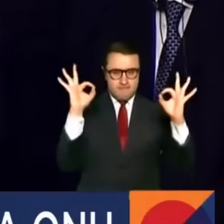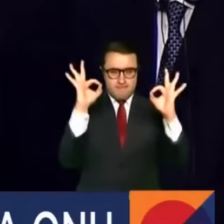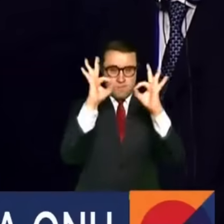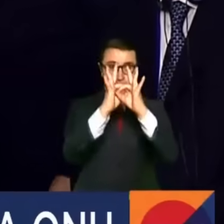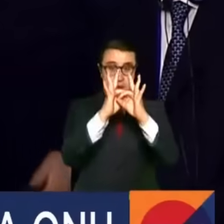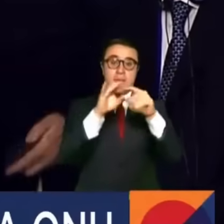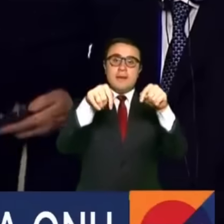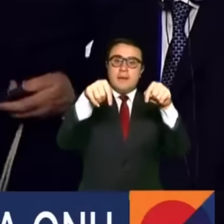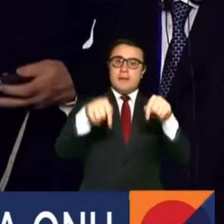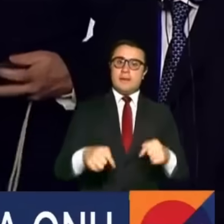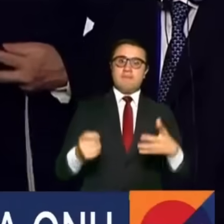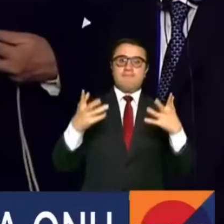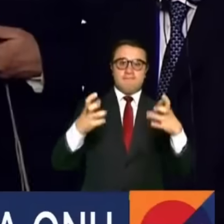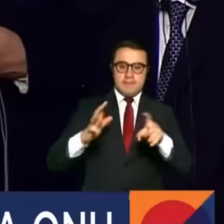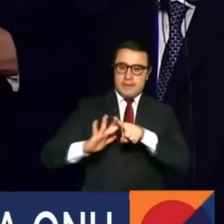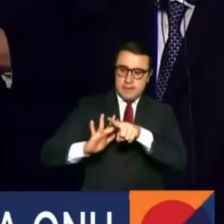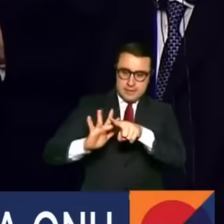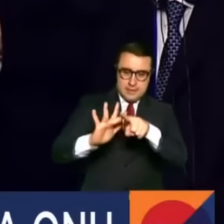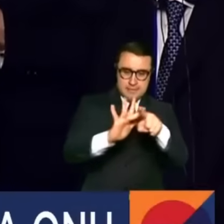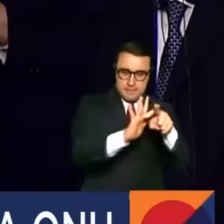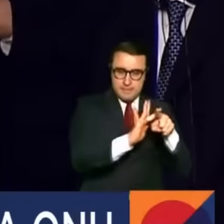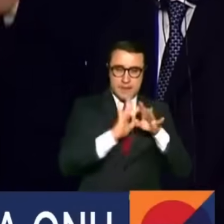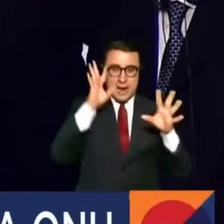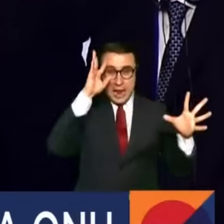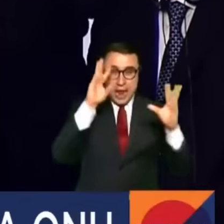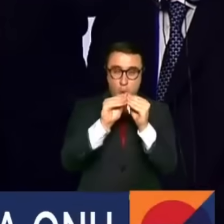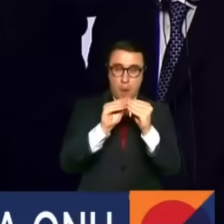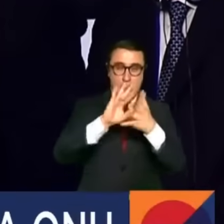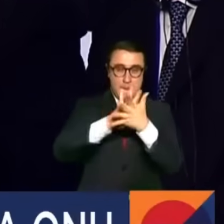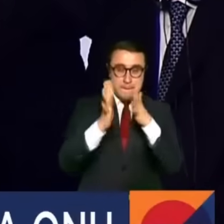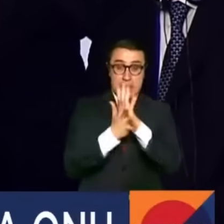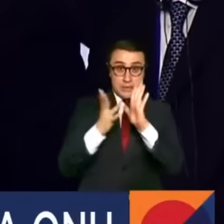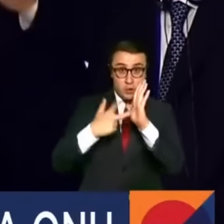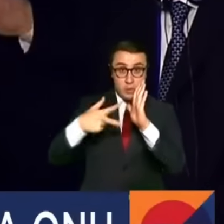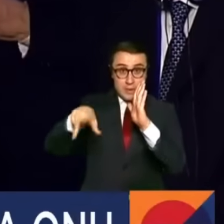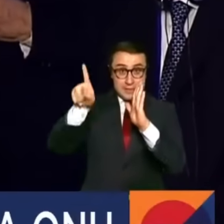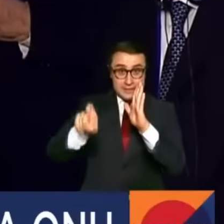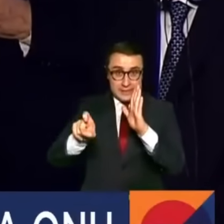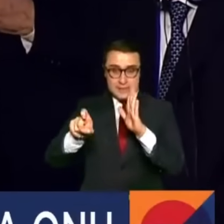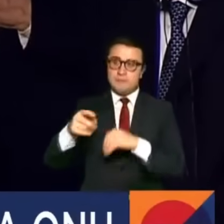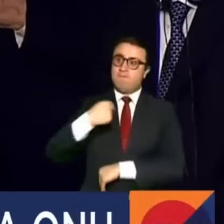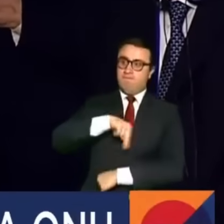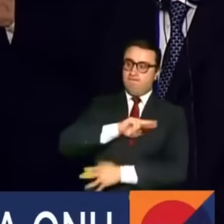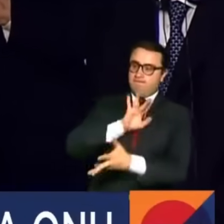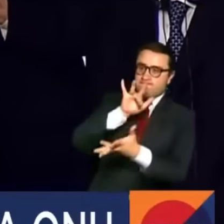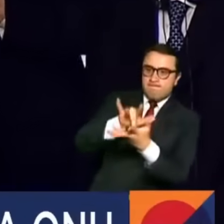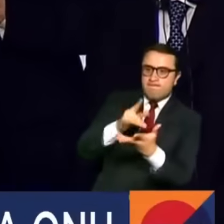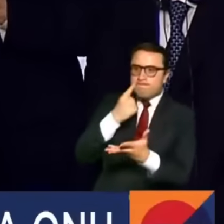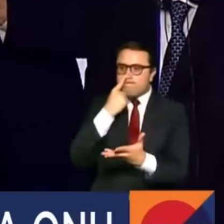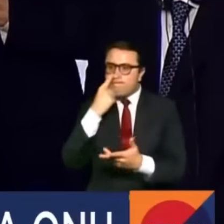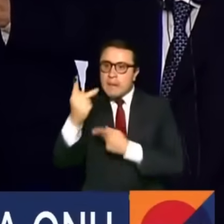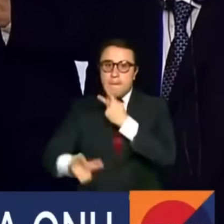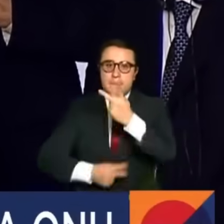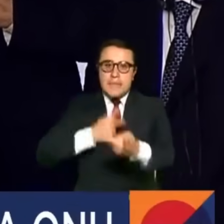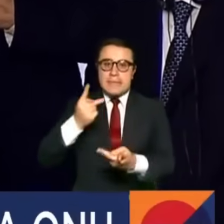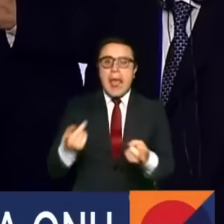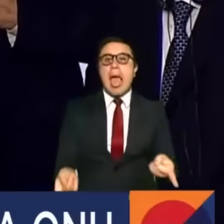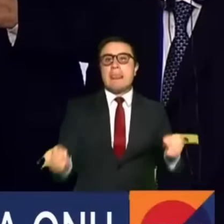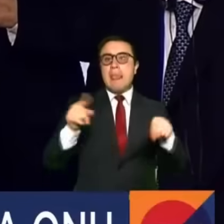este estatus de la implementación del Acuerdo Final de Paz de 2016, esta visita también nos